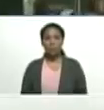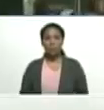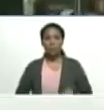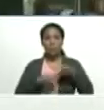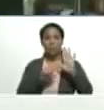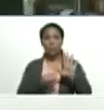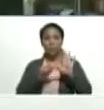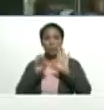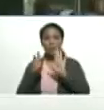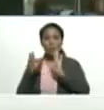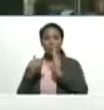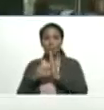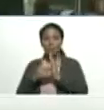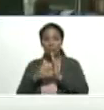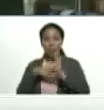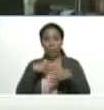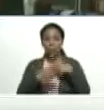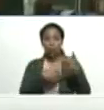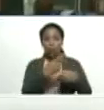67.000 productores,